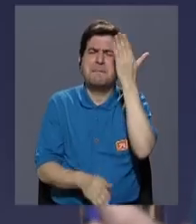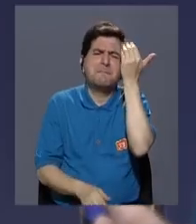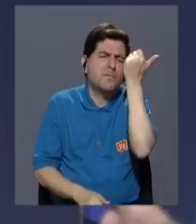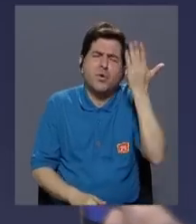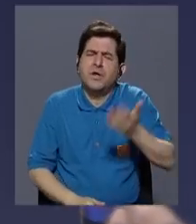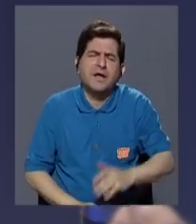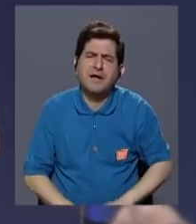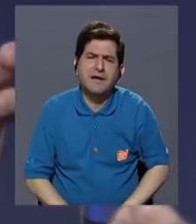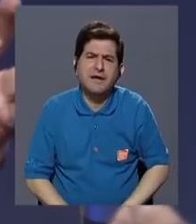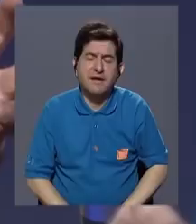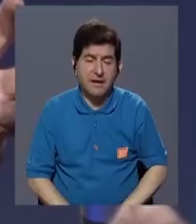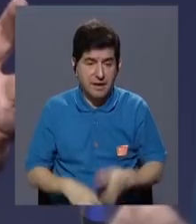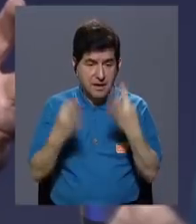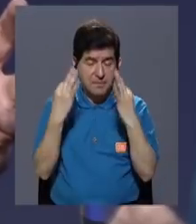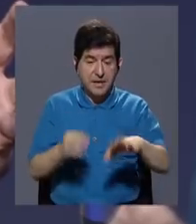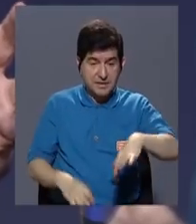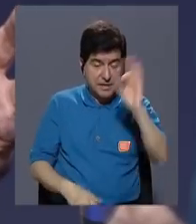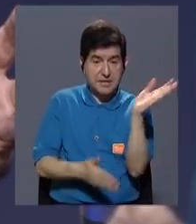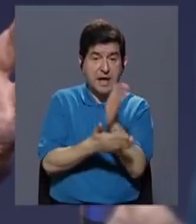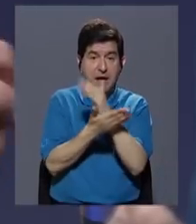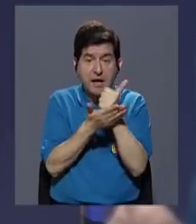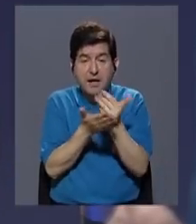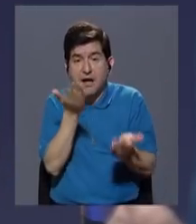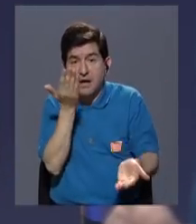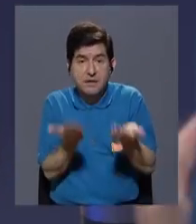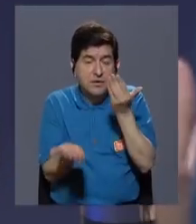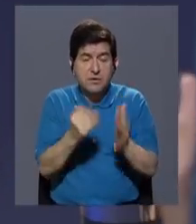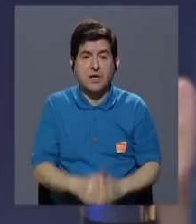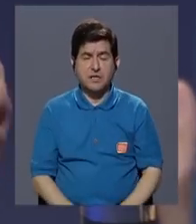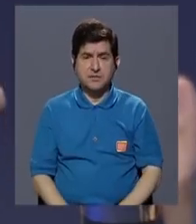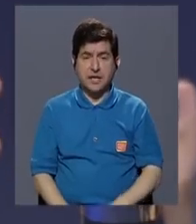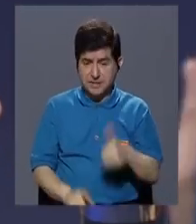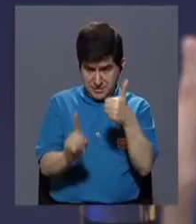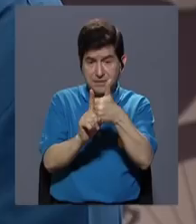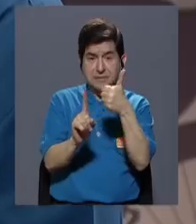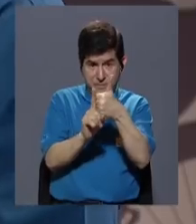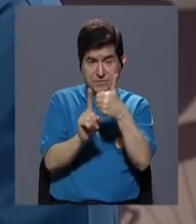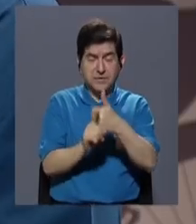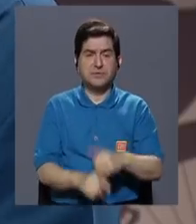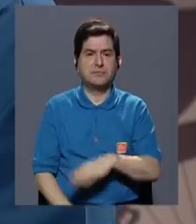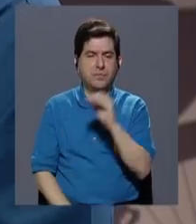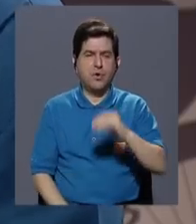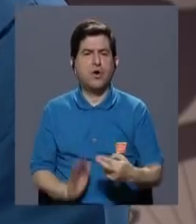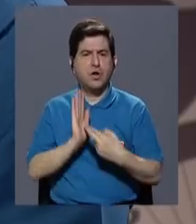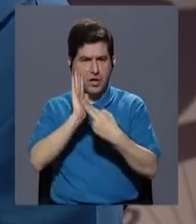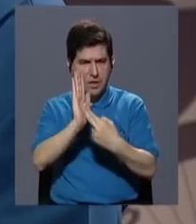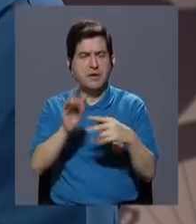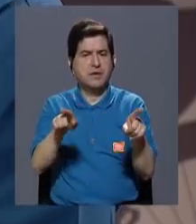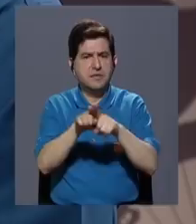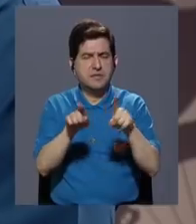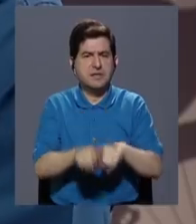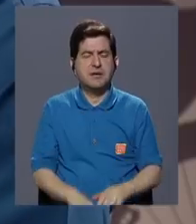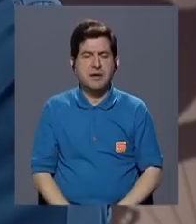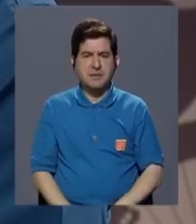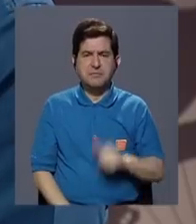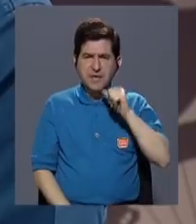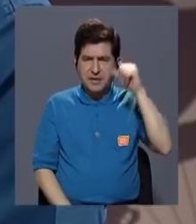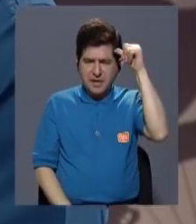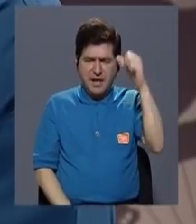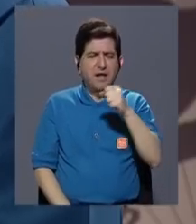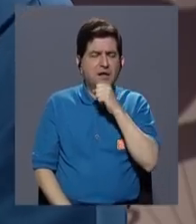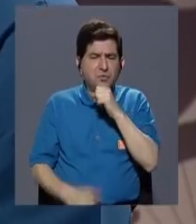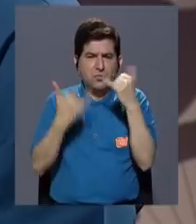y que hace una película redescubrir algo en ellos que fuera que fuera obtén al tema auténtico y representativo de cómo se vive ser un adulto